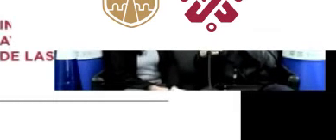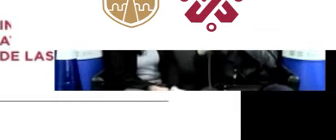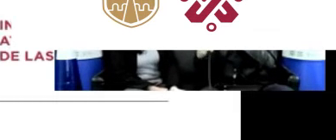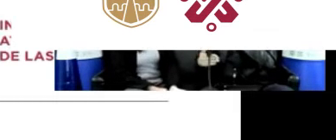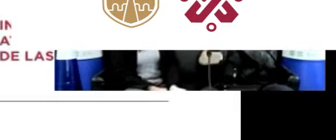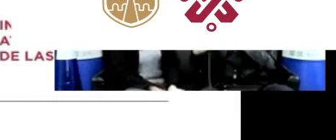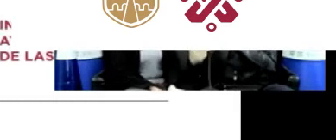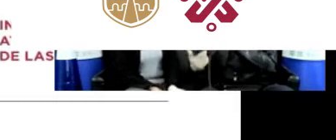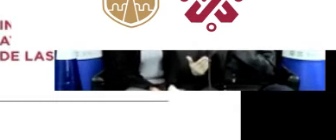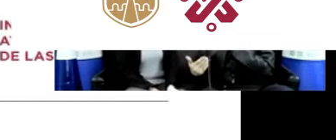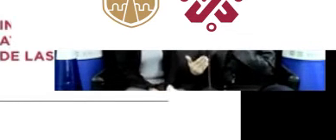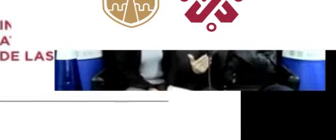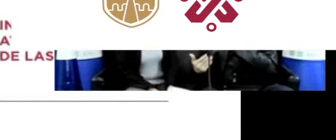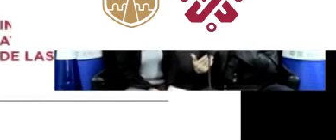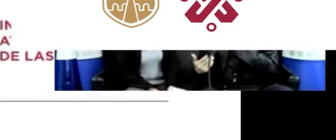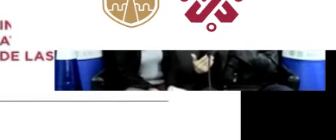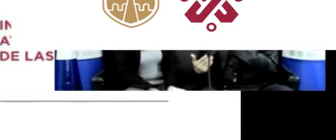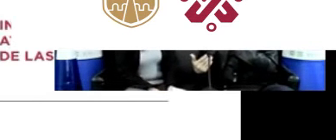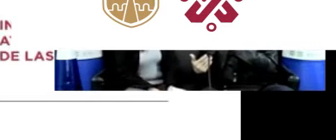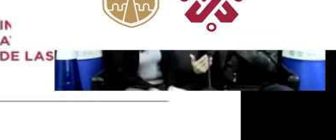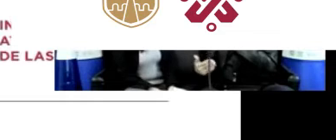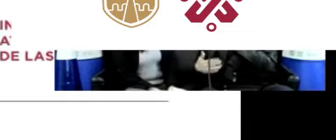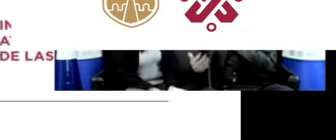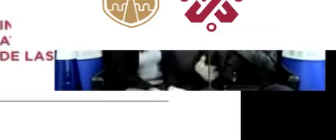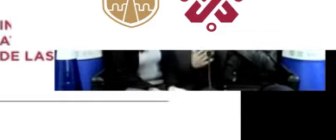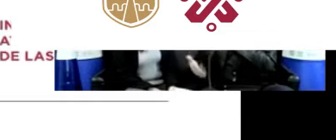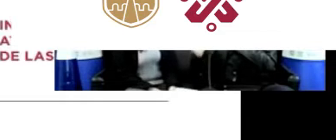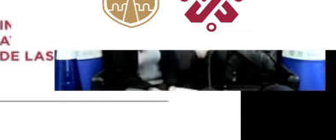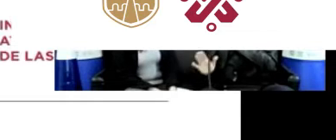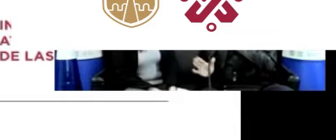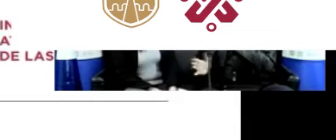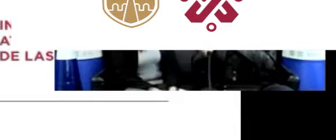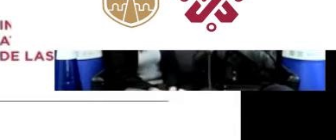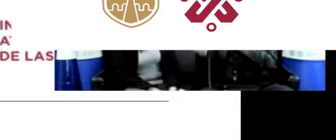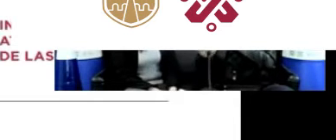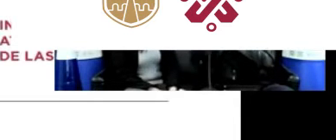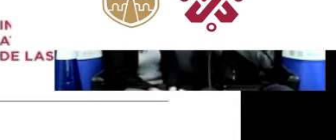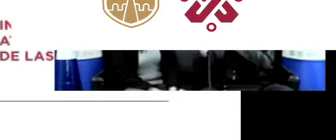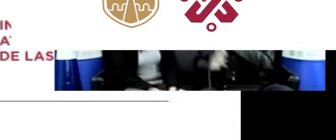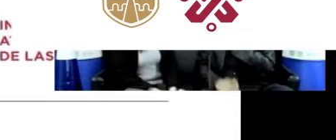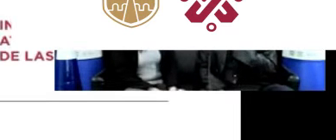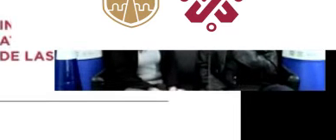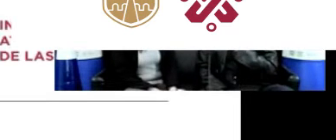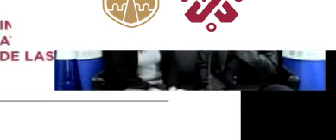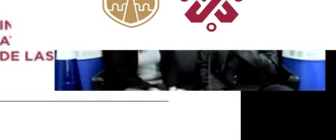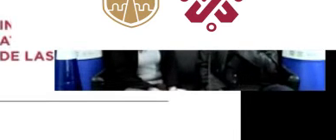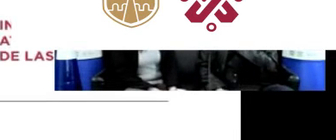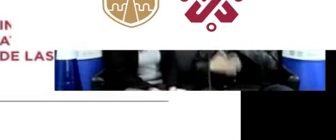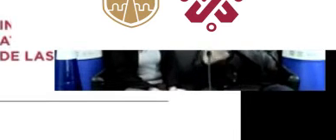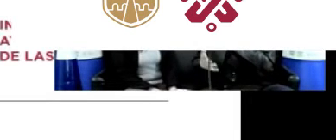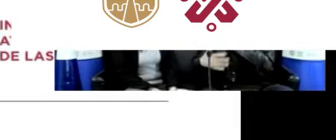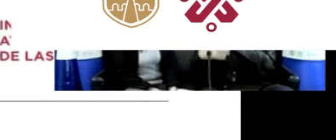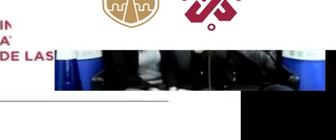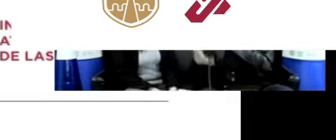una estrategia de primer acercamiento, es rápido, tú llegas con tu prueba que es una unidad. No